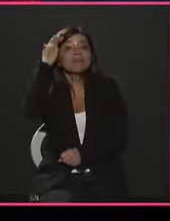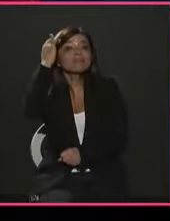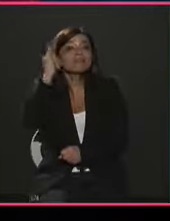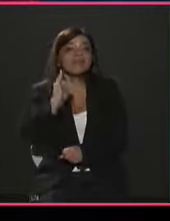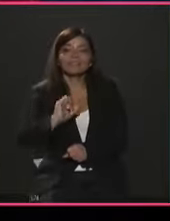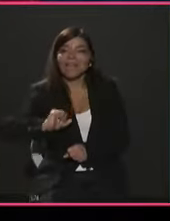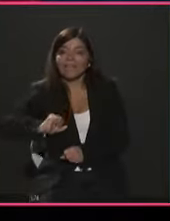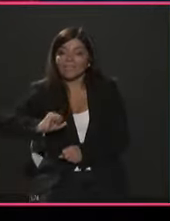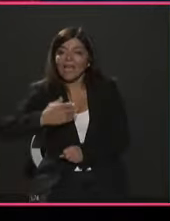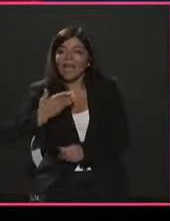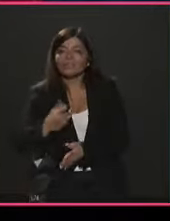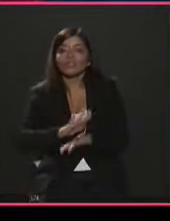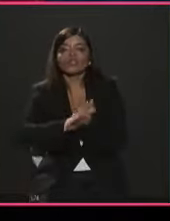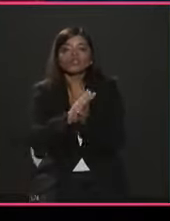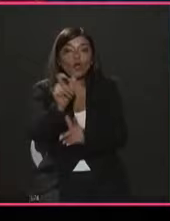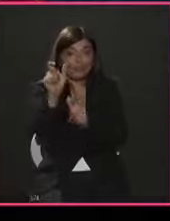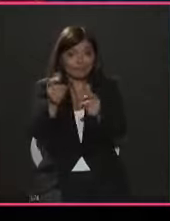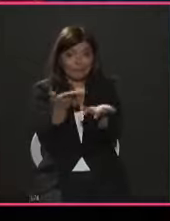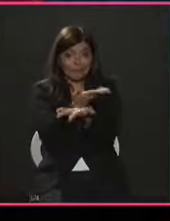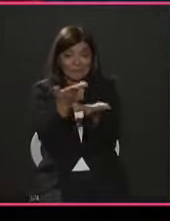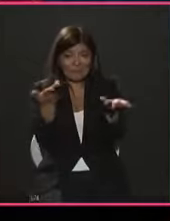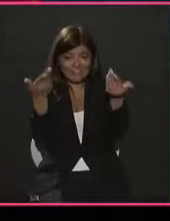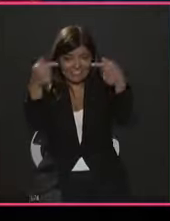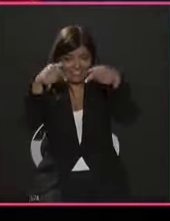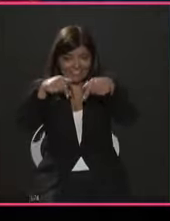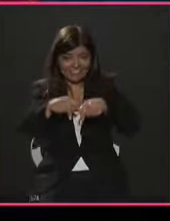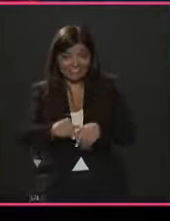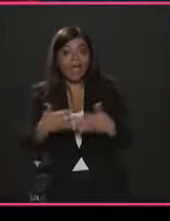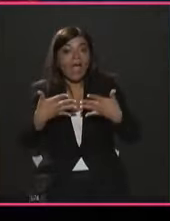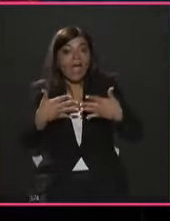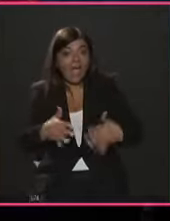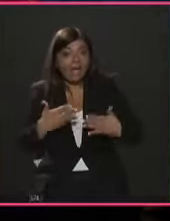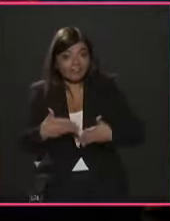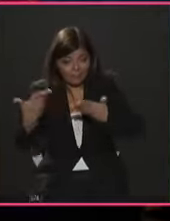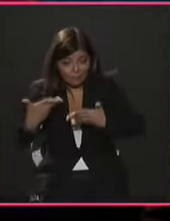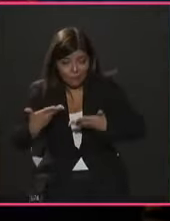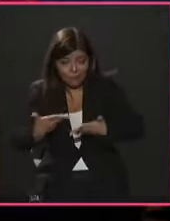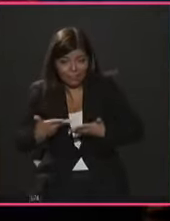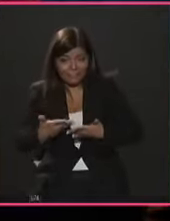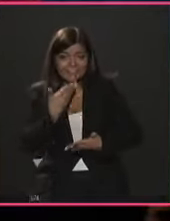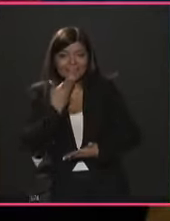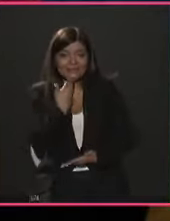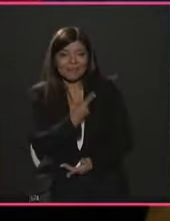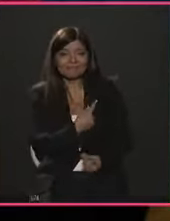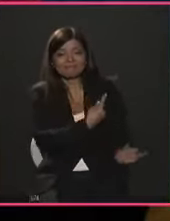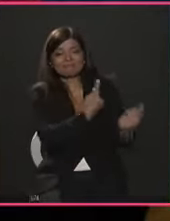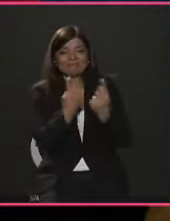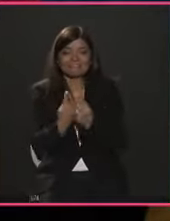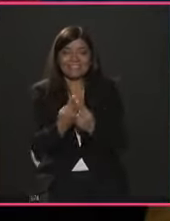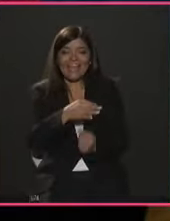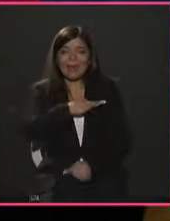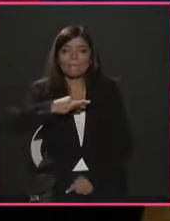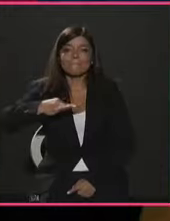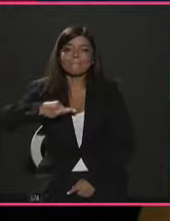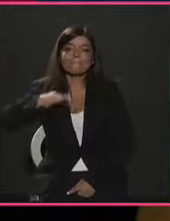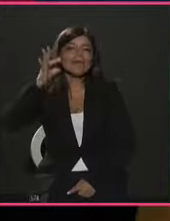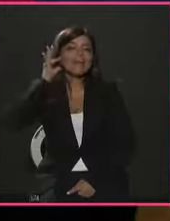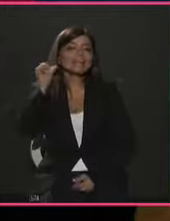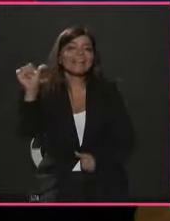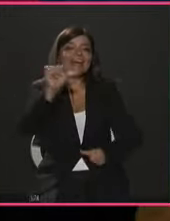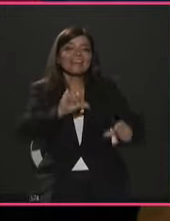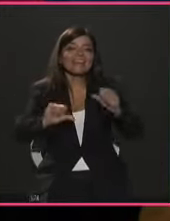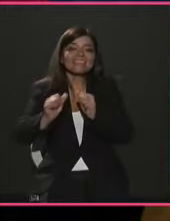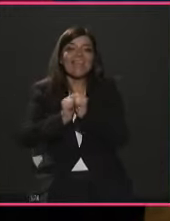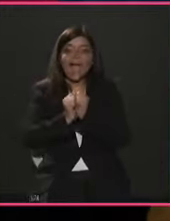artificial así que están todos invitados ya que estamos en la invitación invitamos a la ministra de ciencia a